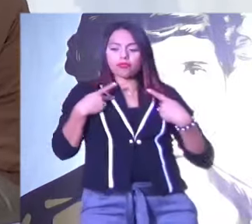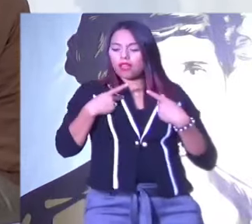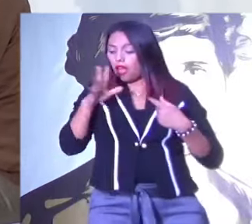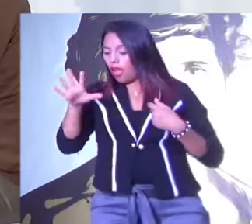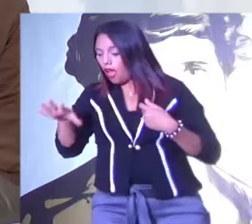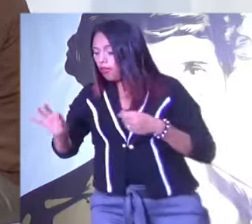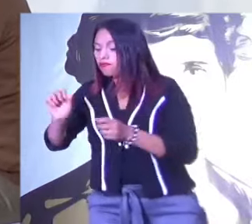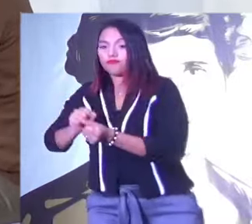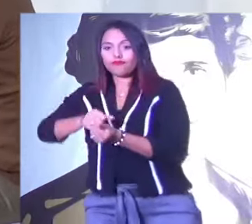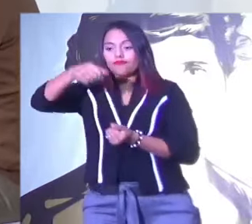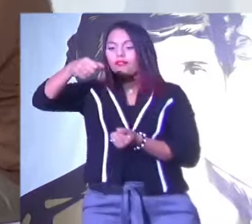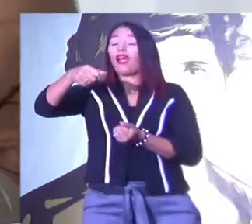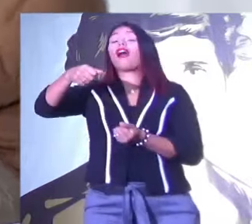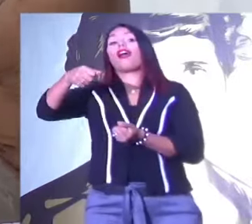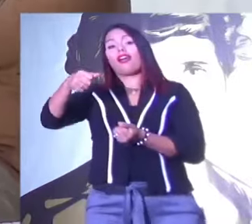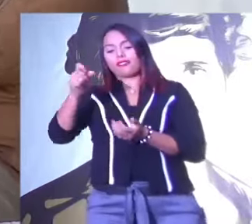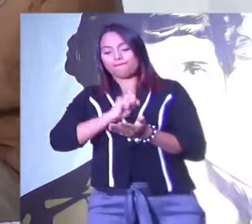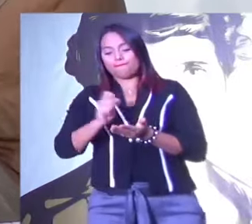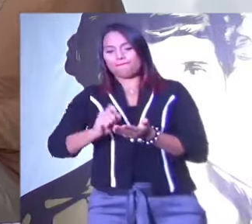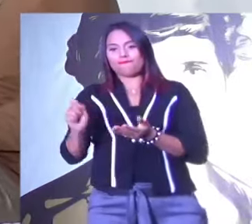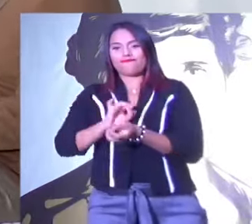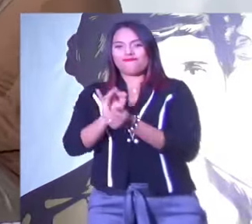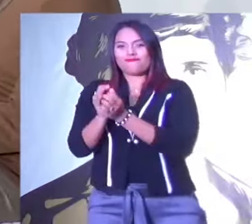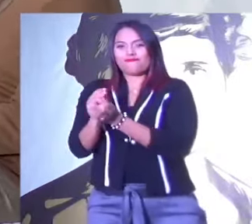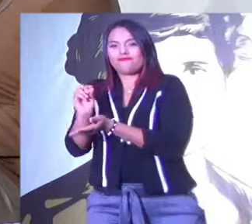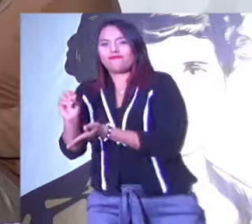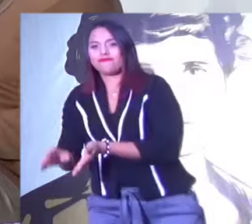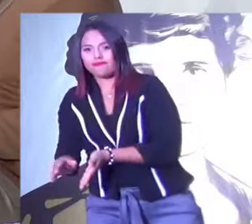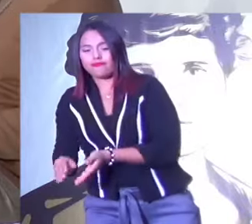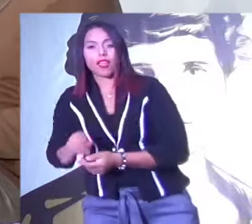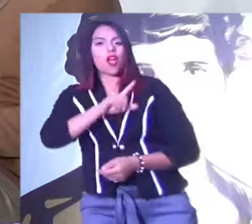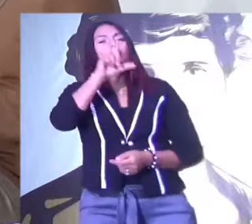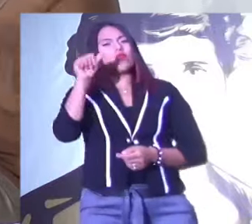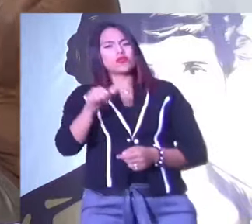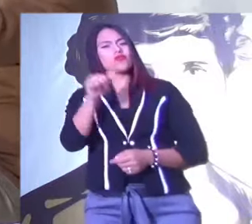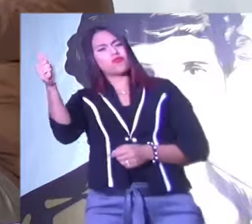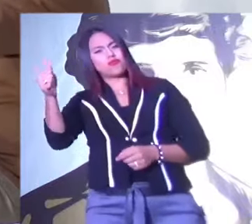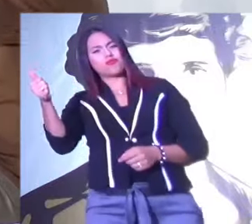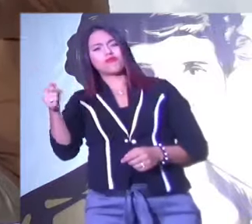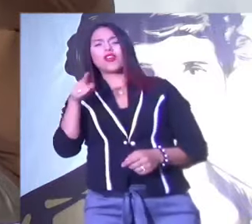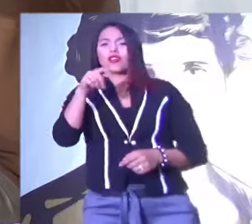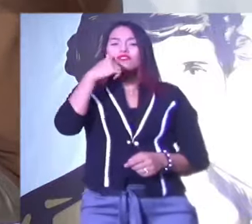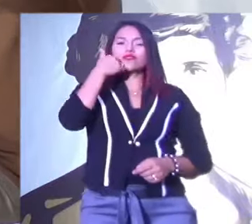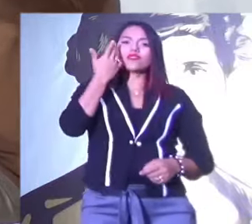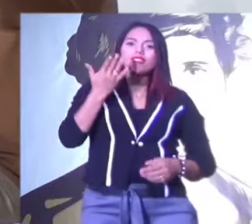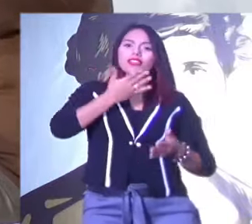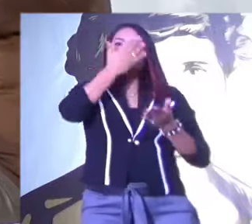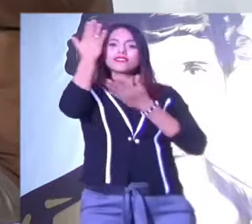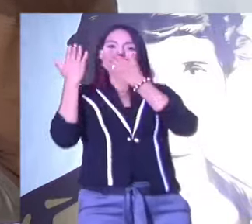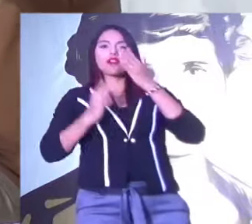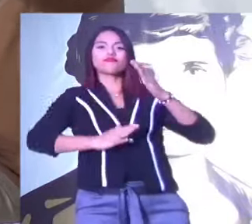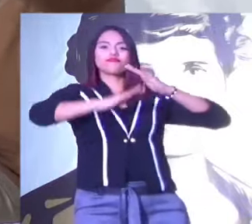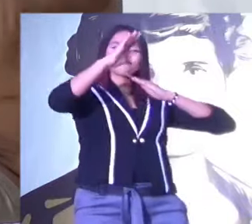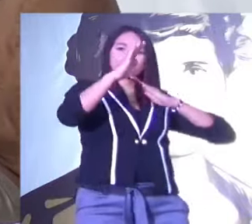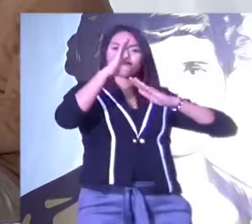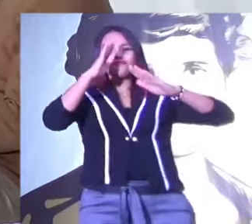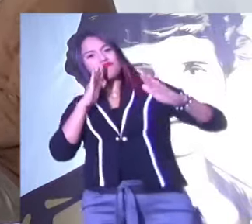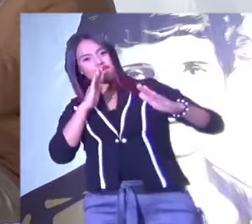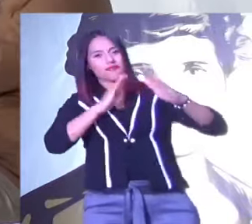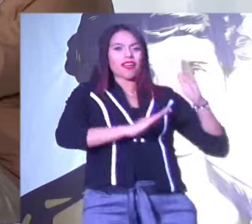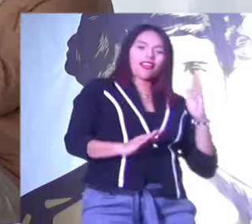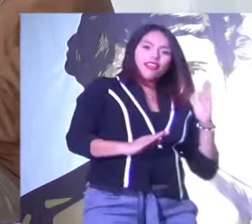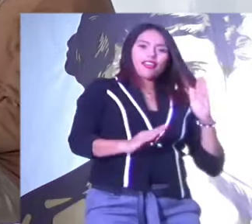leí la antología no entendí, que querías hablar de Kung Fu y de artes marciales. Me mandaste a estudiar a los hermanos Shaw y la película